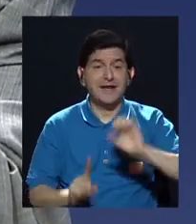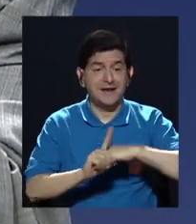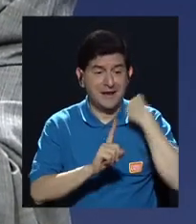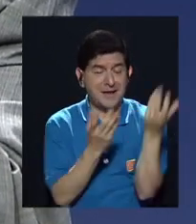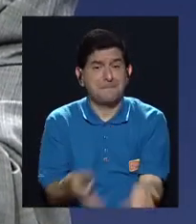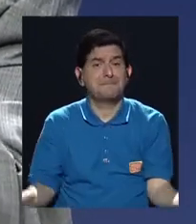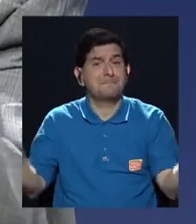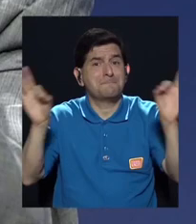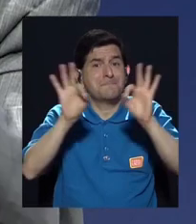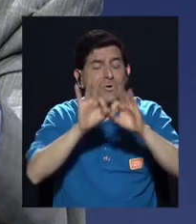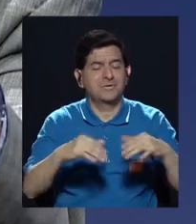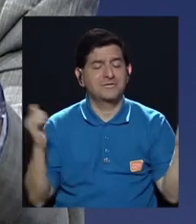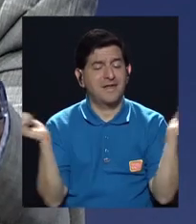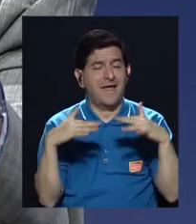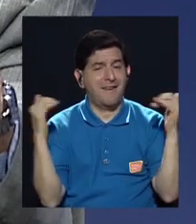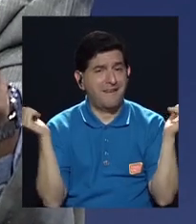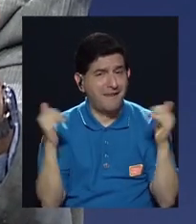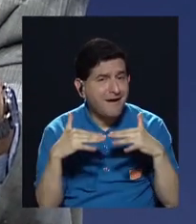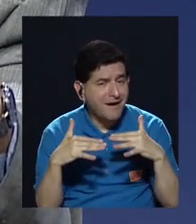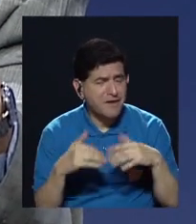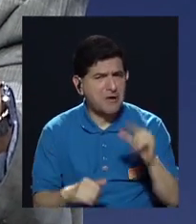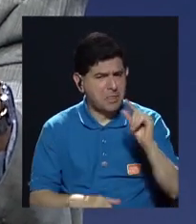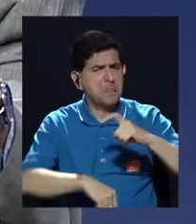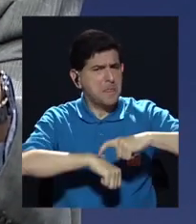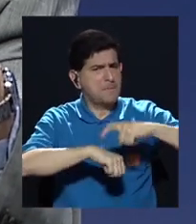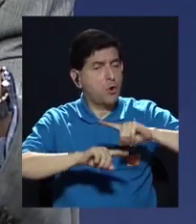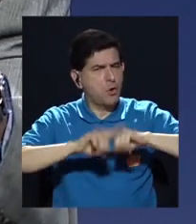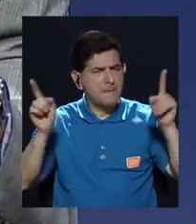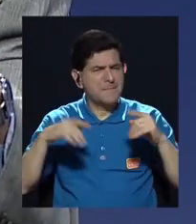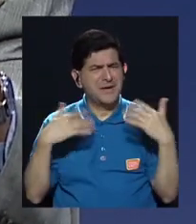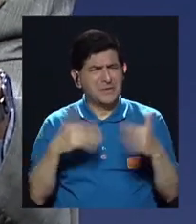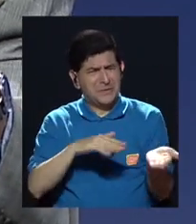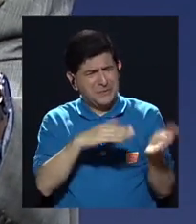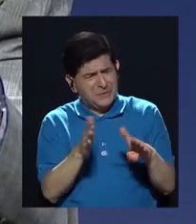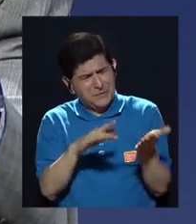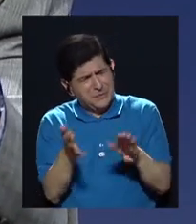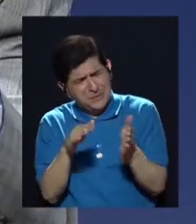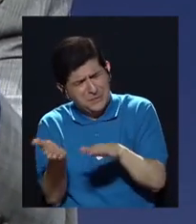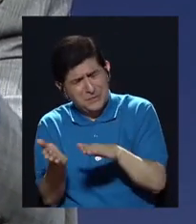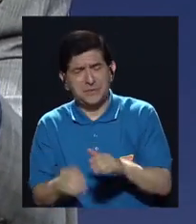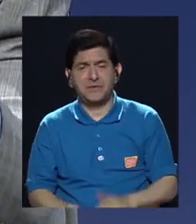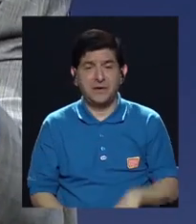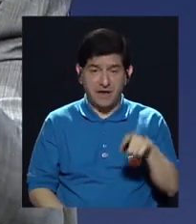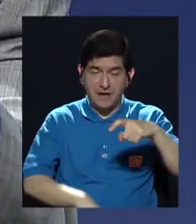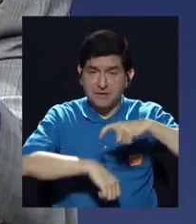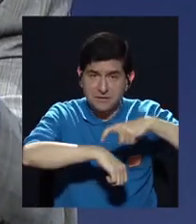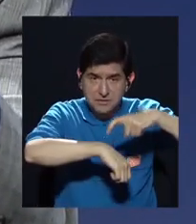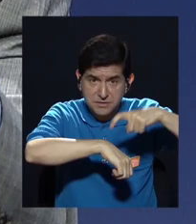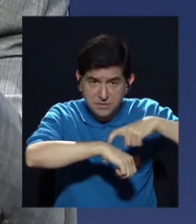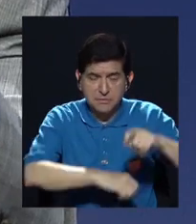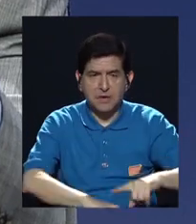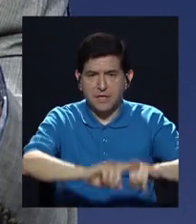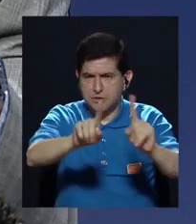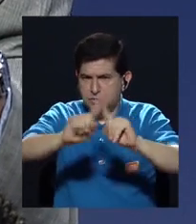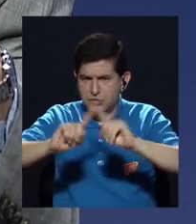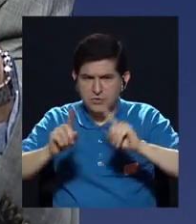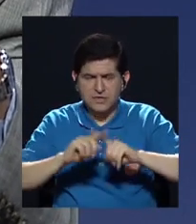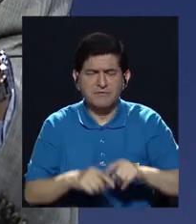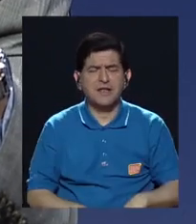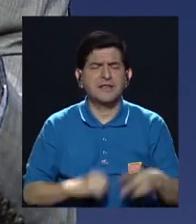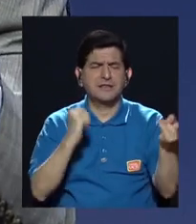una cosa muy importante durante la guerra, que fue corta, pero muy sangrienta. Durante esa guerra hubo